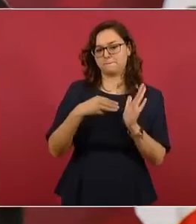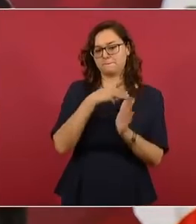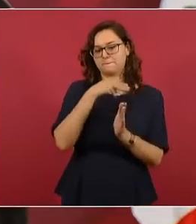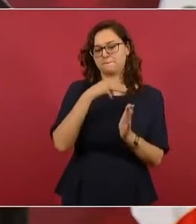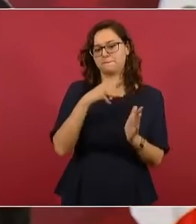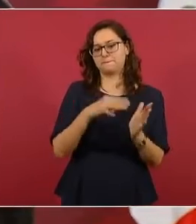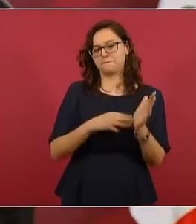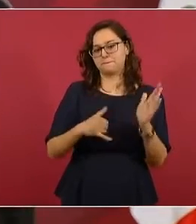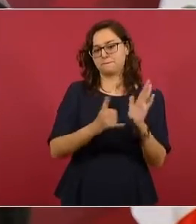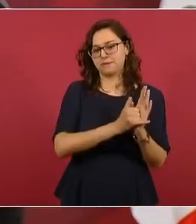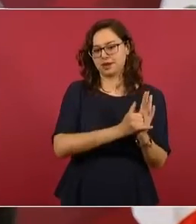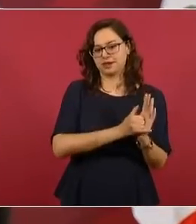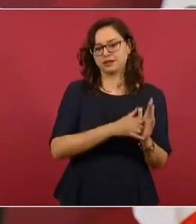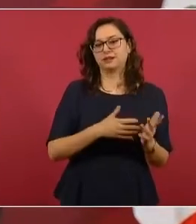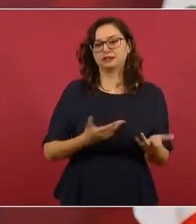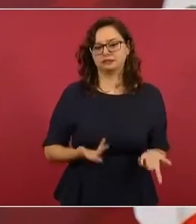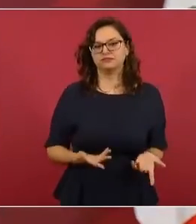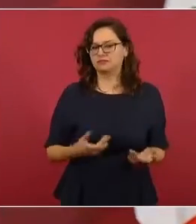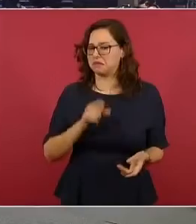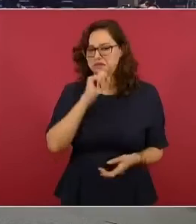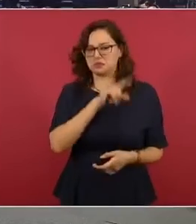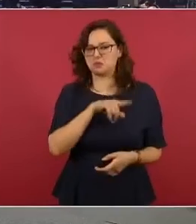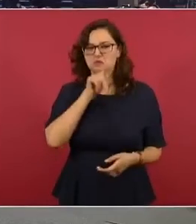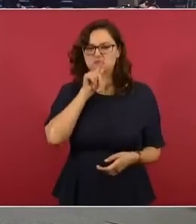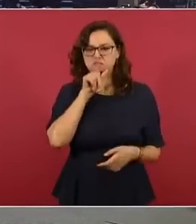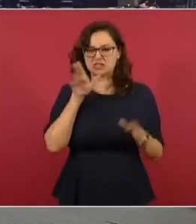tiempos de chombos.